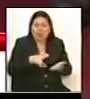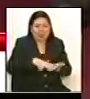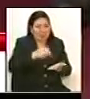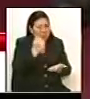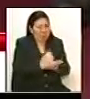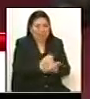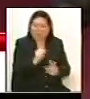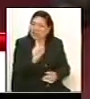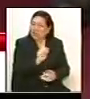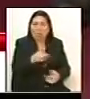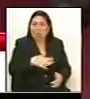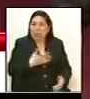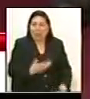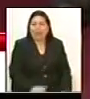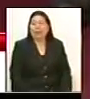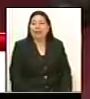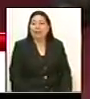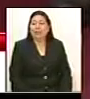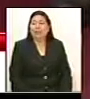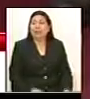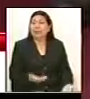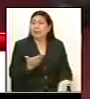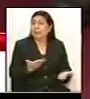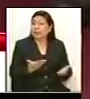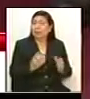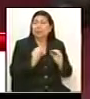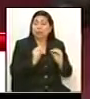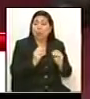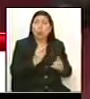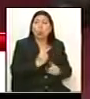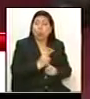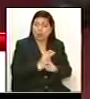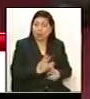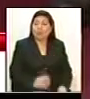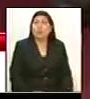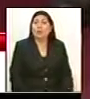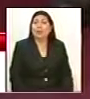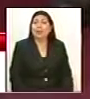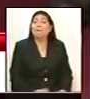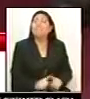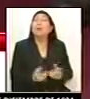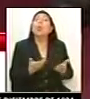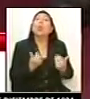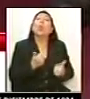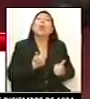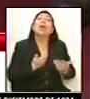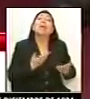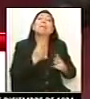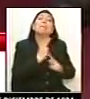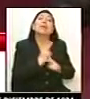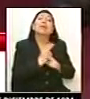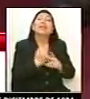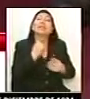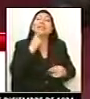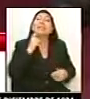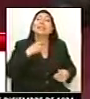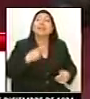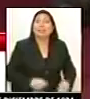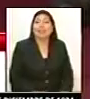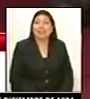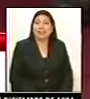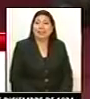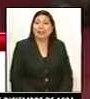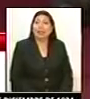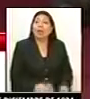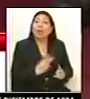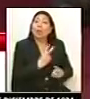proyecto de ley de esta envergadura. Yo creo que ciertamente hay que haber medidas promocionales. ¿Pero cuáles medidas promocionales se requieren? Se requieren